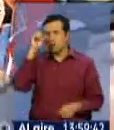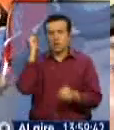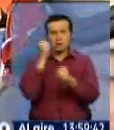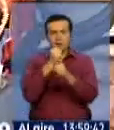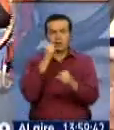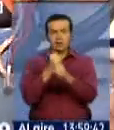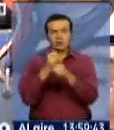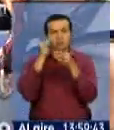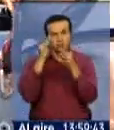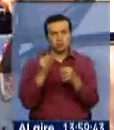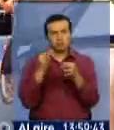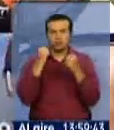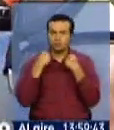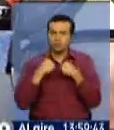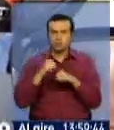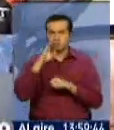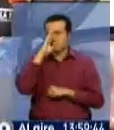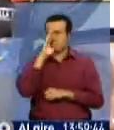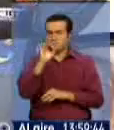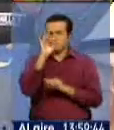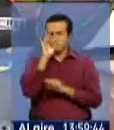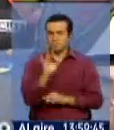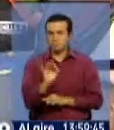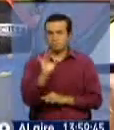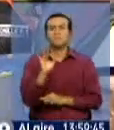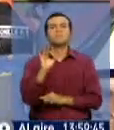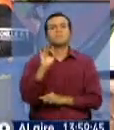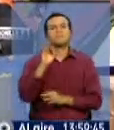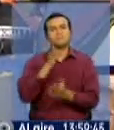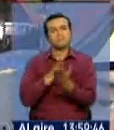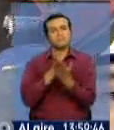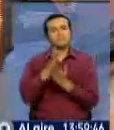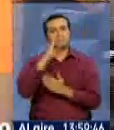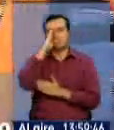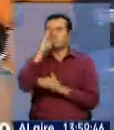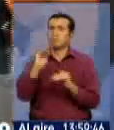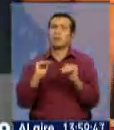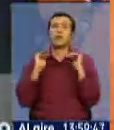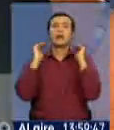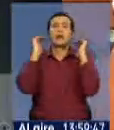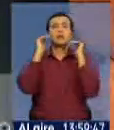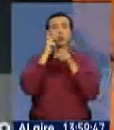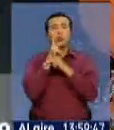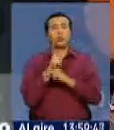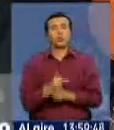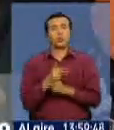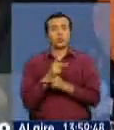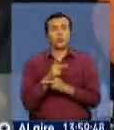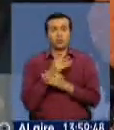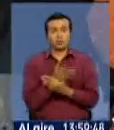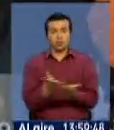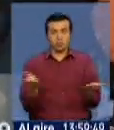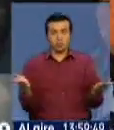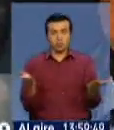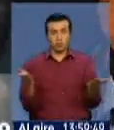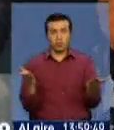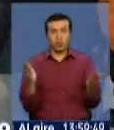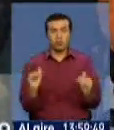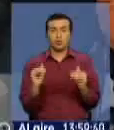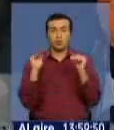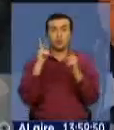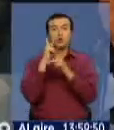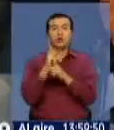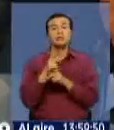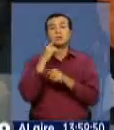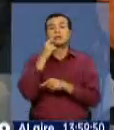con valor, lealtad y disciplina! ¡Manteniendo muy en alto nuestro espíritu de protección! ¡Para